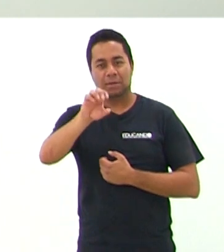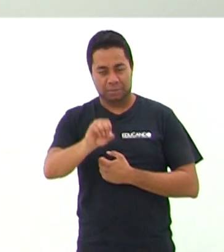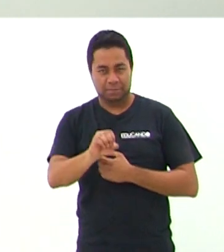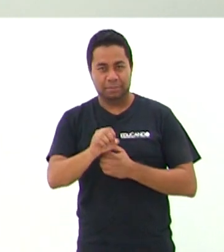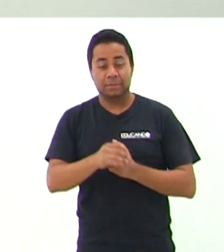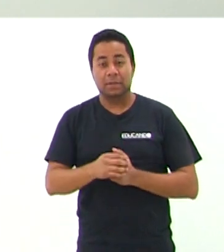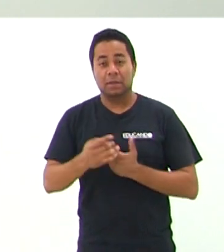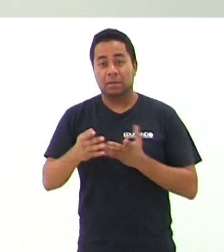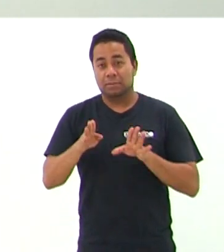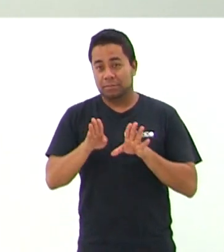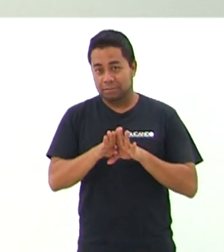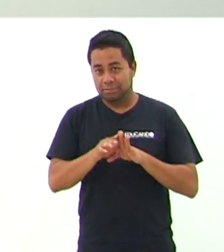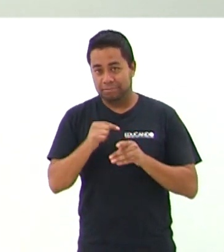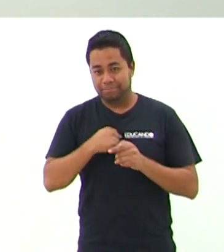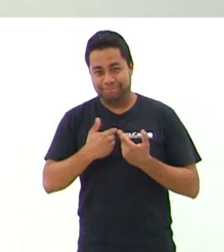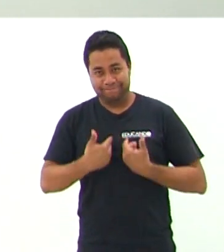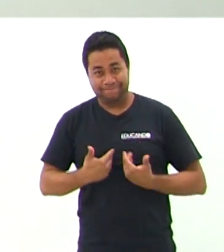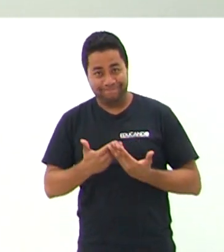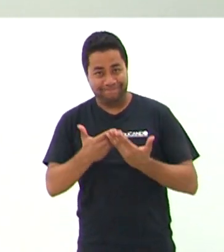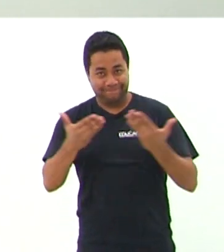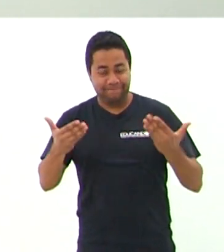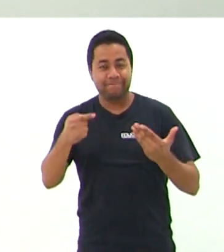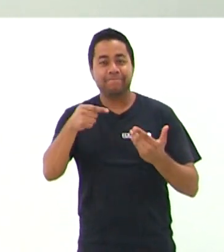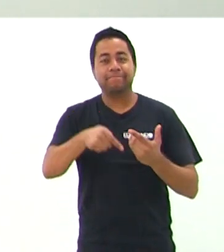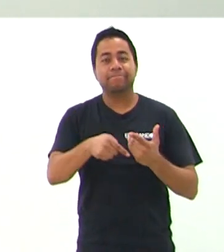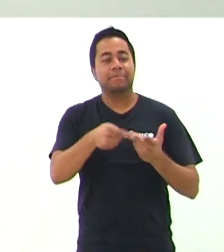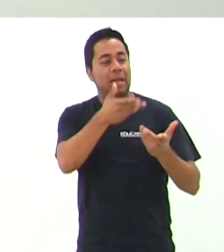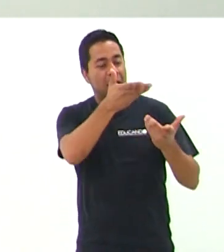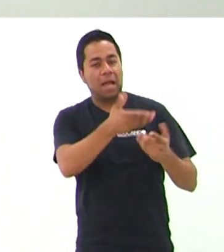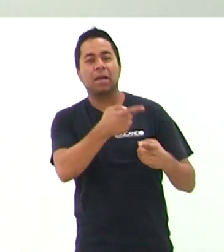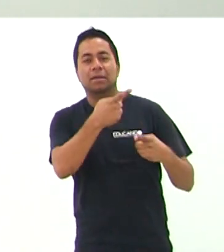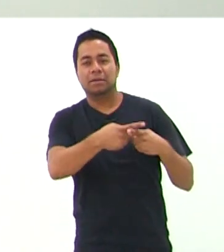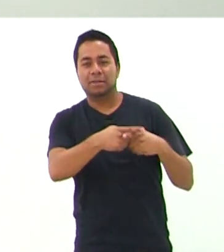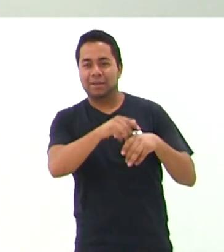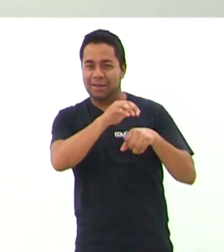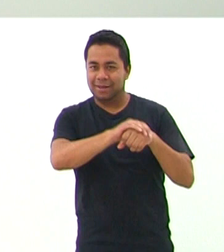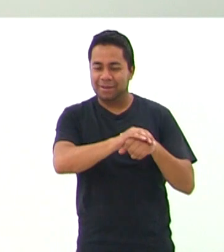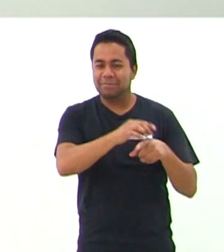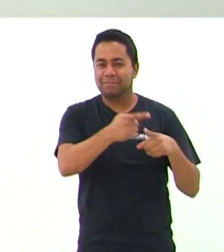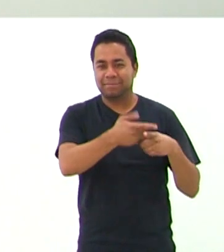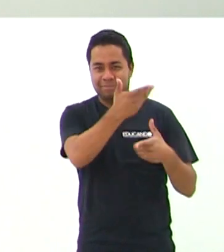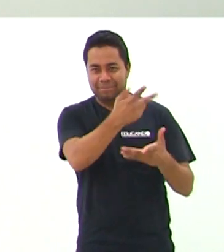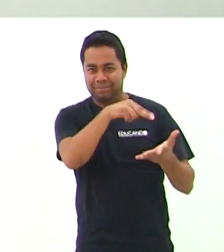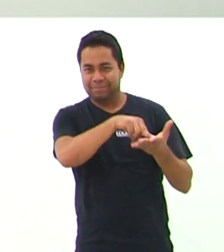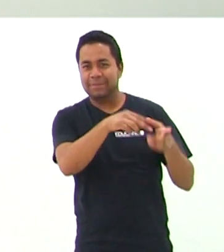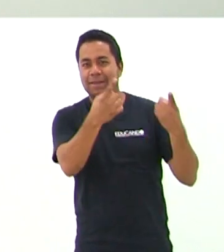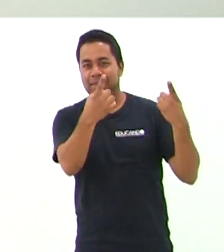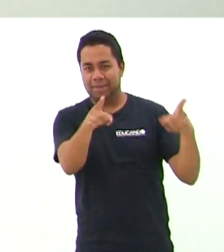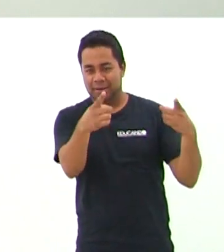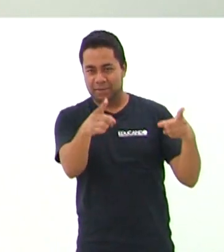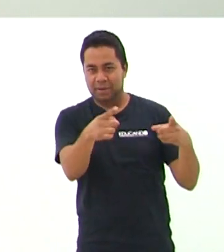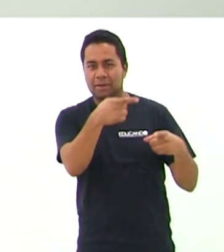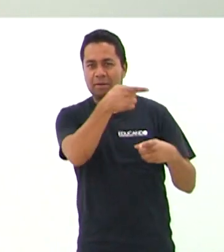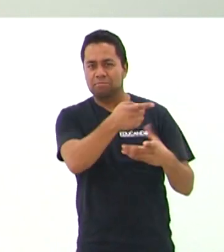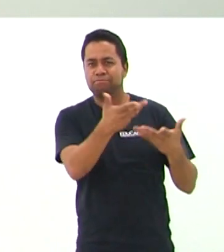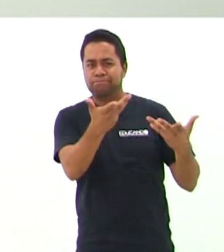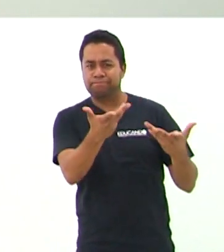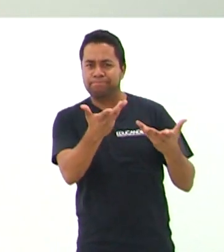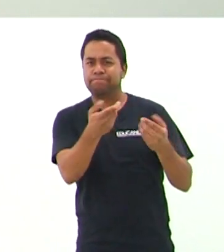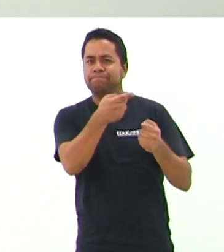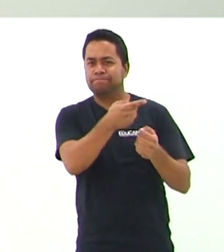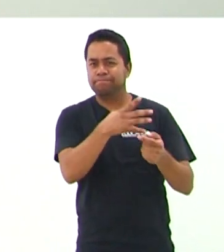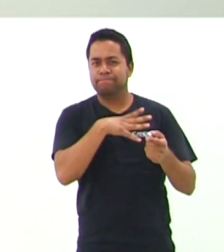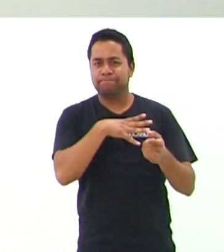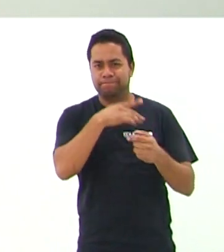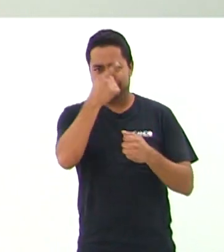Armando Mendoza. Y en esta sesión nos está acompañando nuestro amigo y compañero David Ramírez, quien se encuentra en